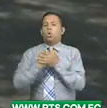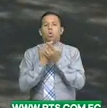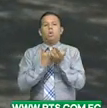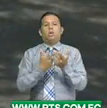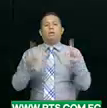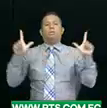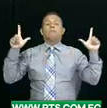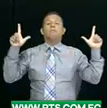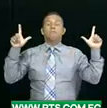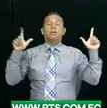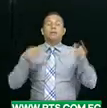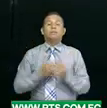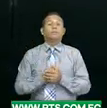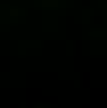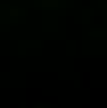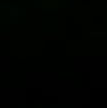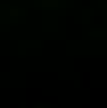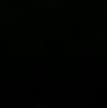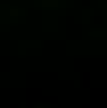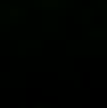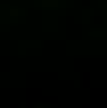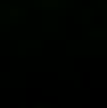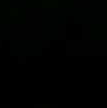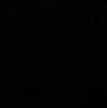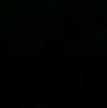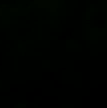es extraordinario y tiene un...